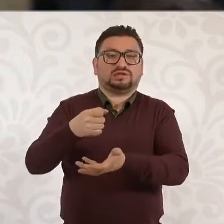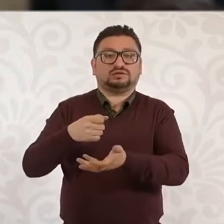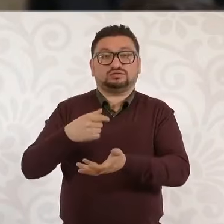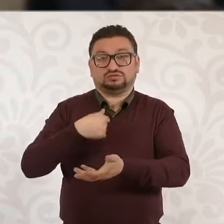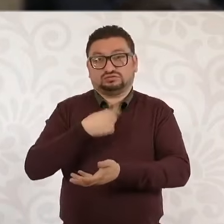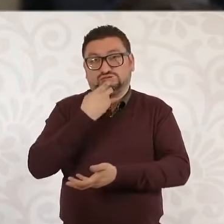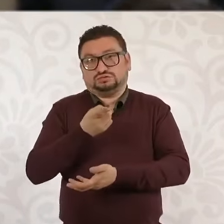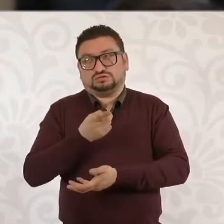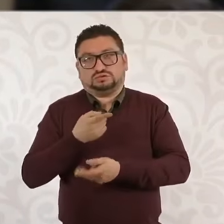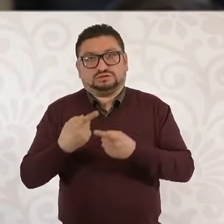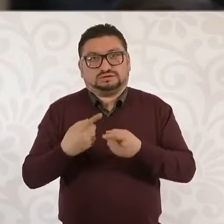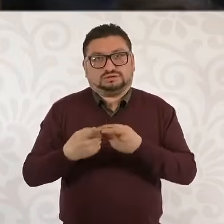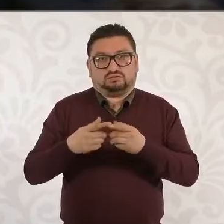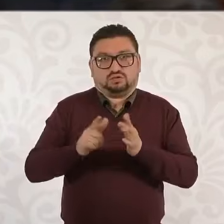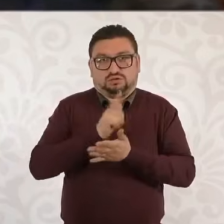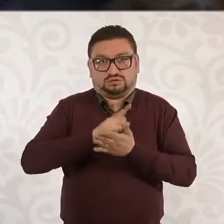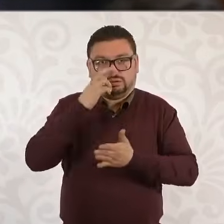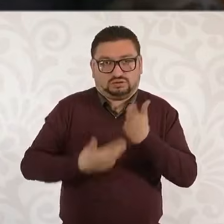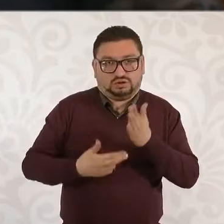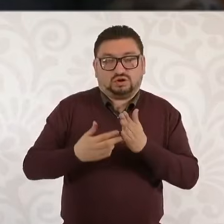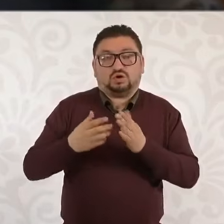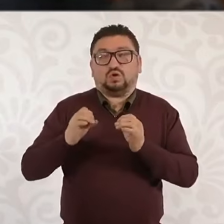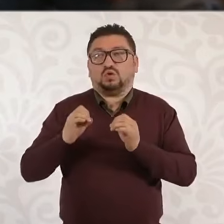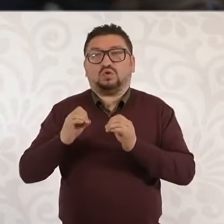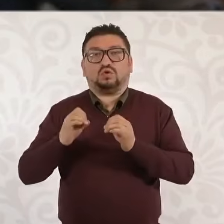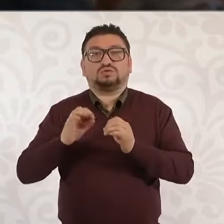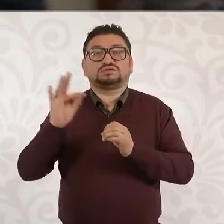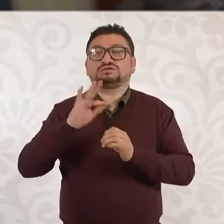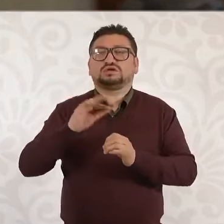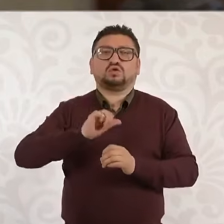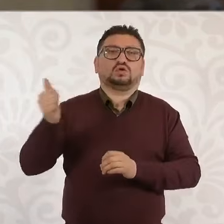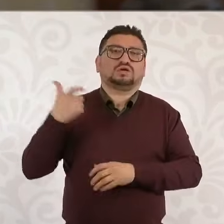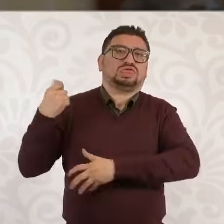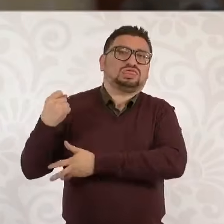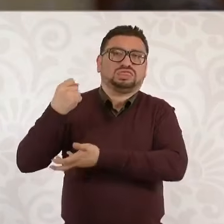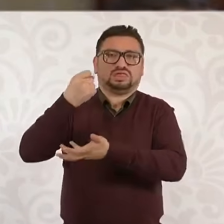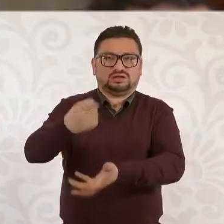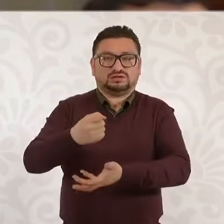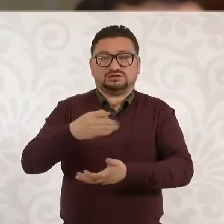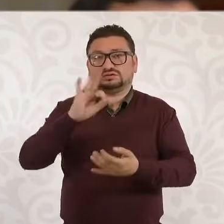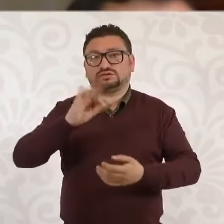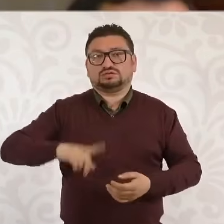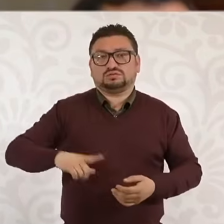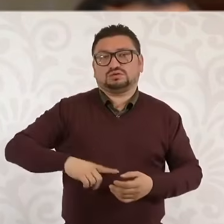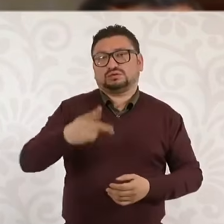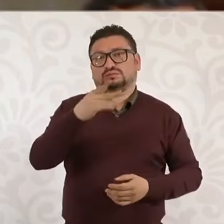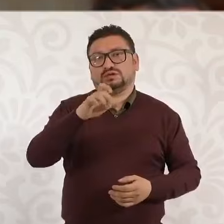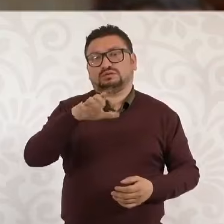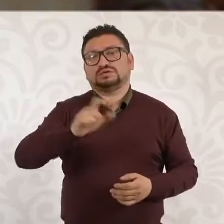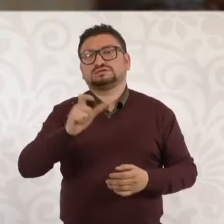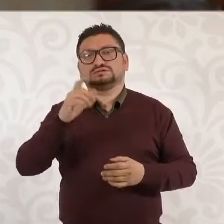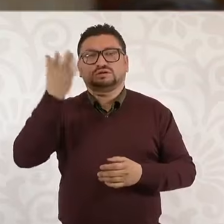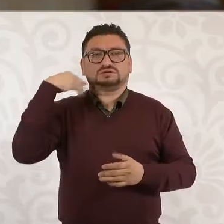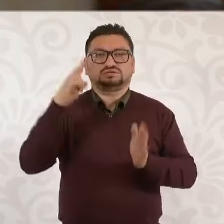decir tanto ilícito, pero sí no de una manera, incluso recursos públicos, en este caso el Pemex Gate, recordemos en el